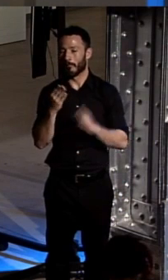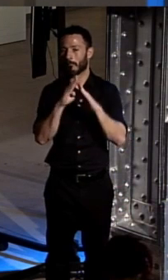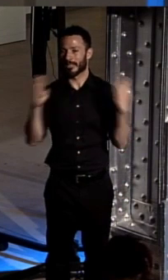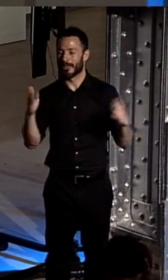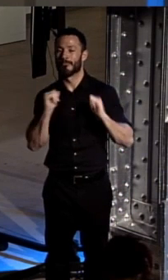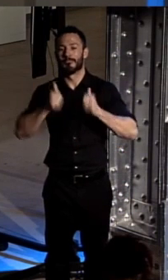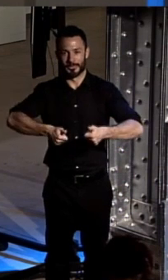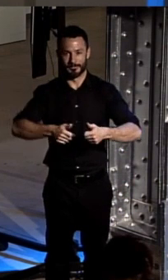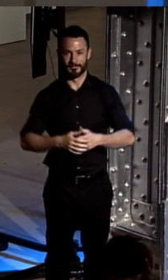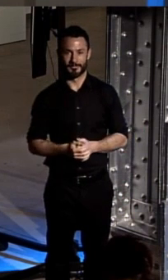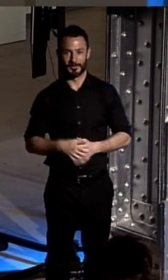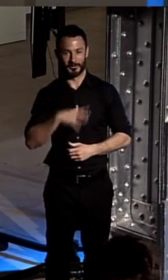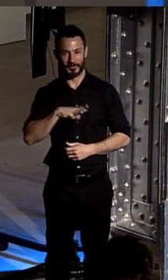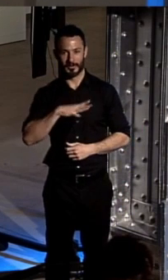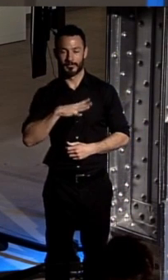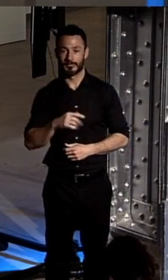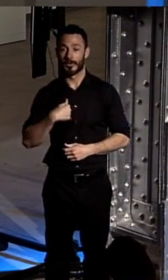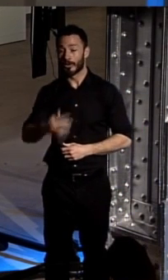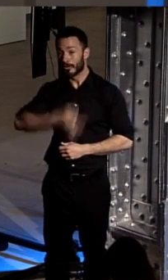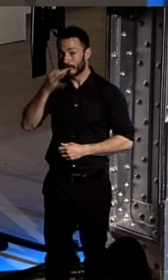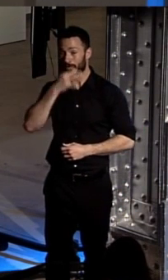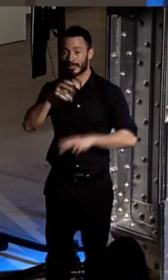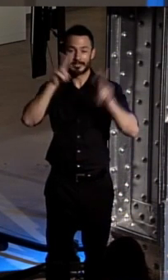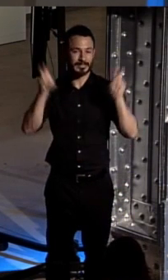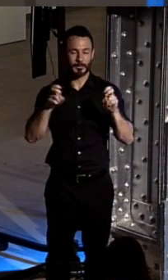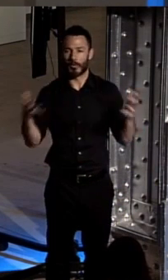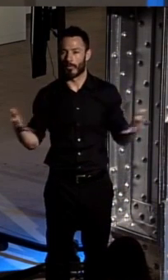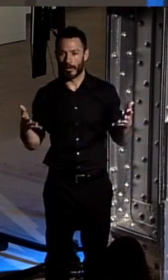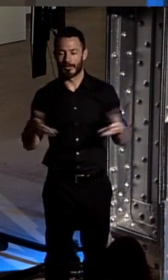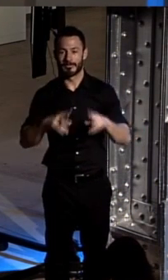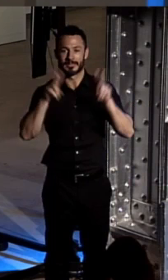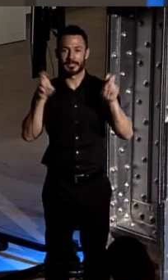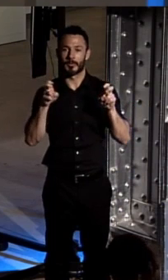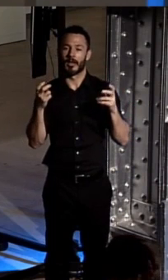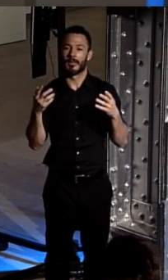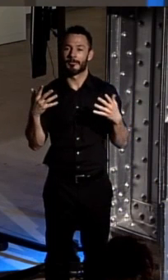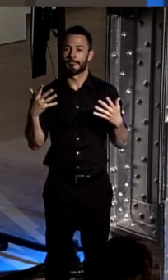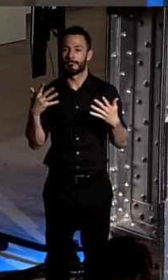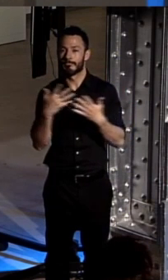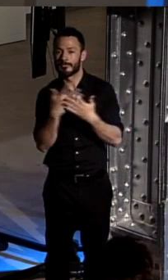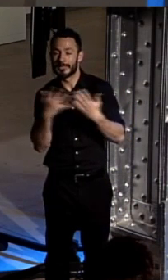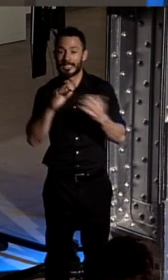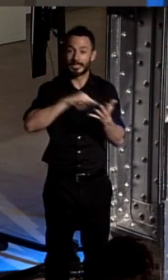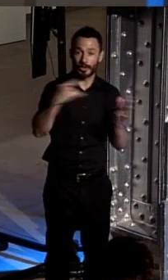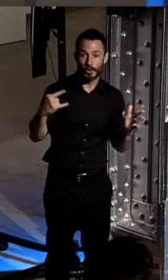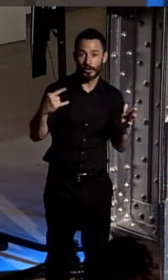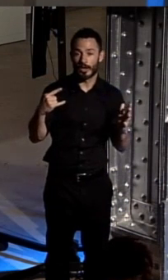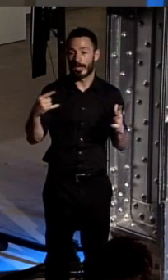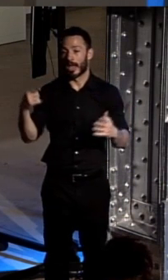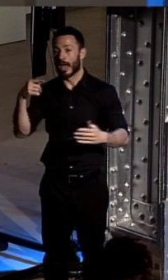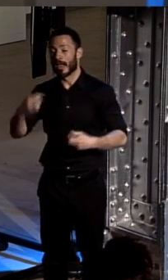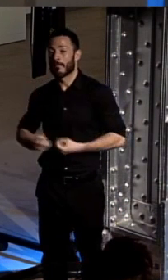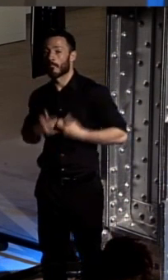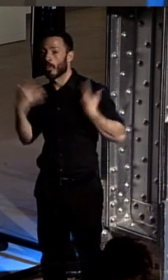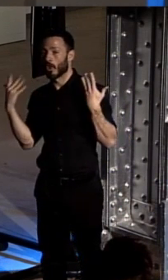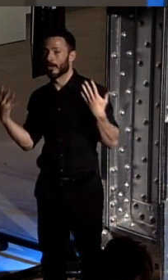favor. En mi charla voy a hablar fundamentalmente de la intersección entre la tecnología y las